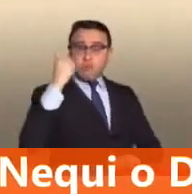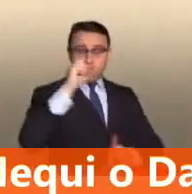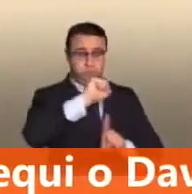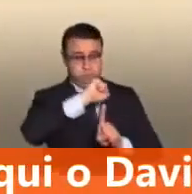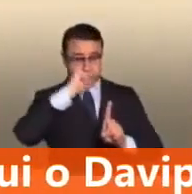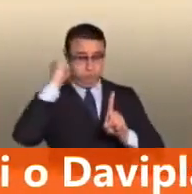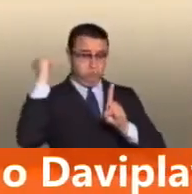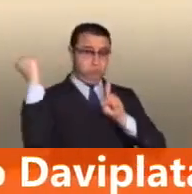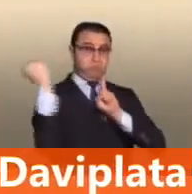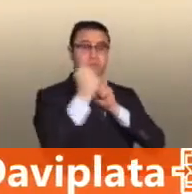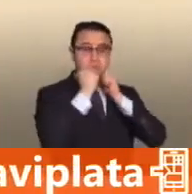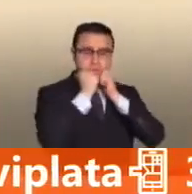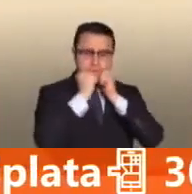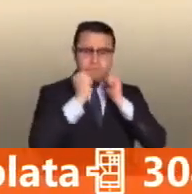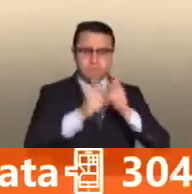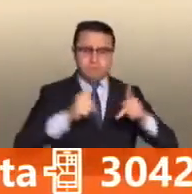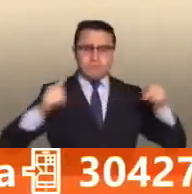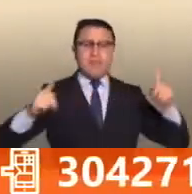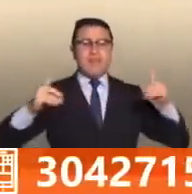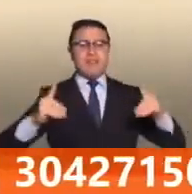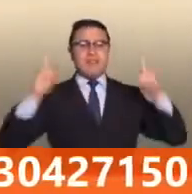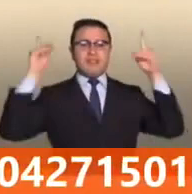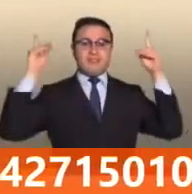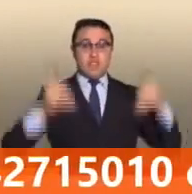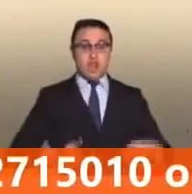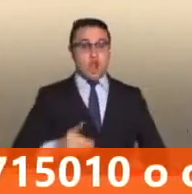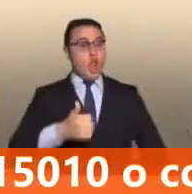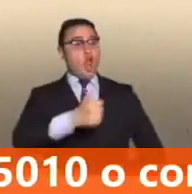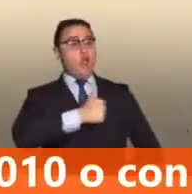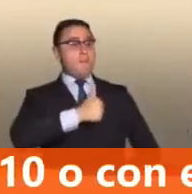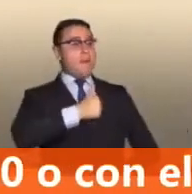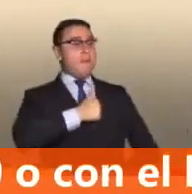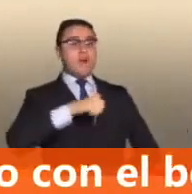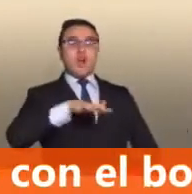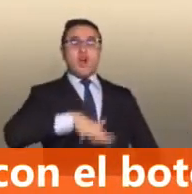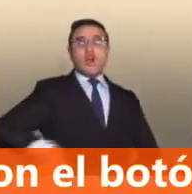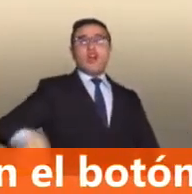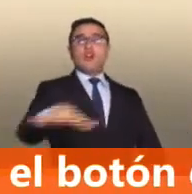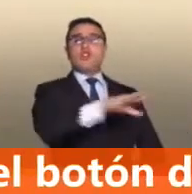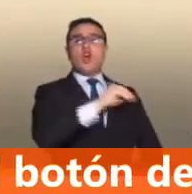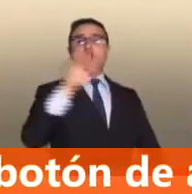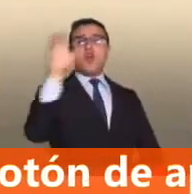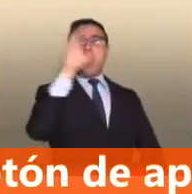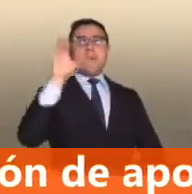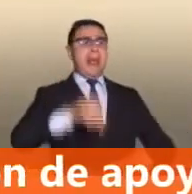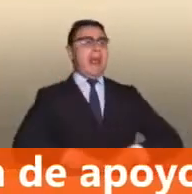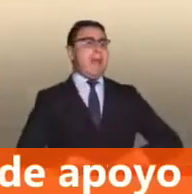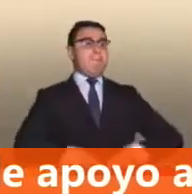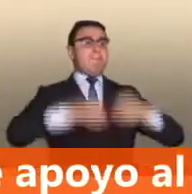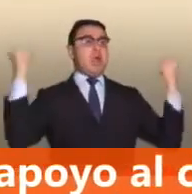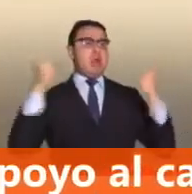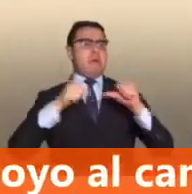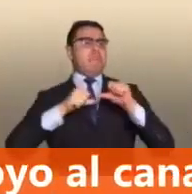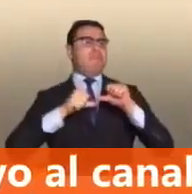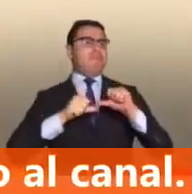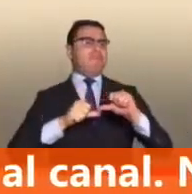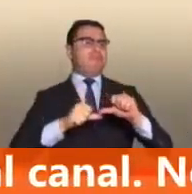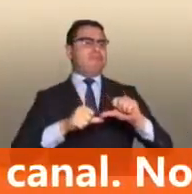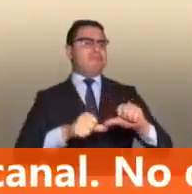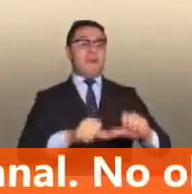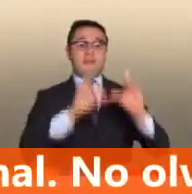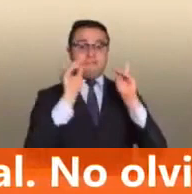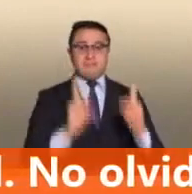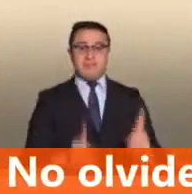la existencia humana, decide autodestruirse a sí misma de manera permanente.